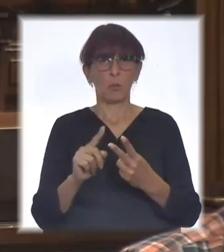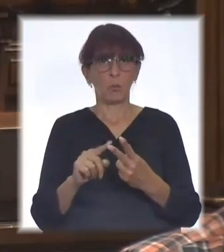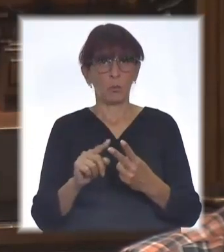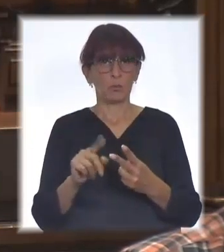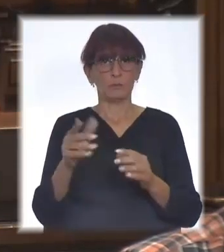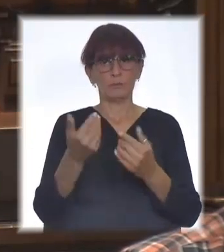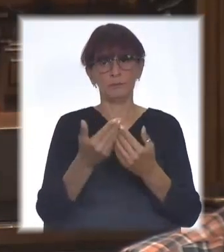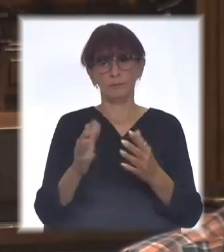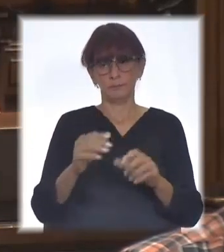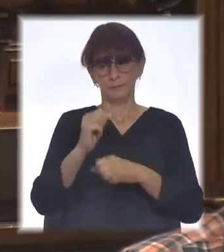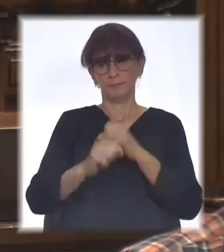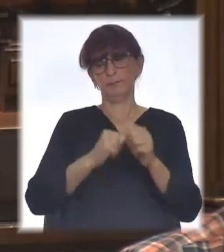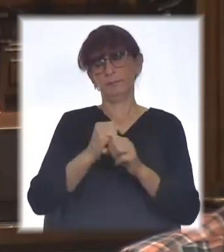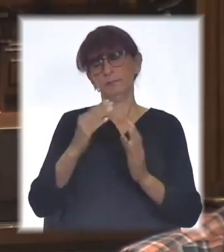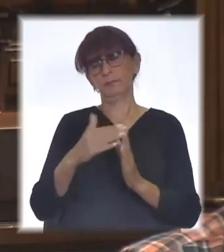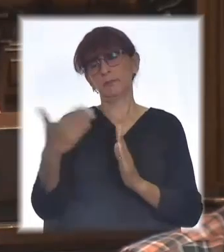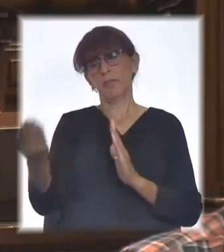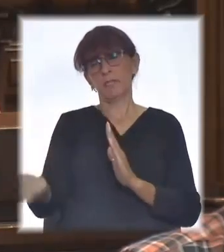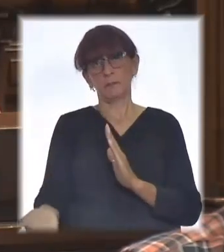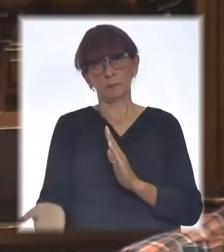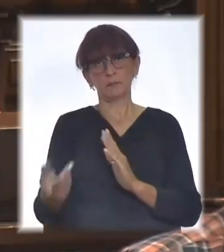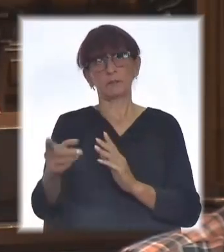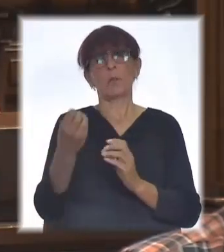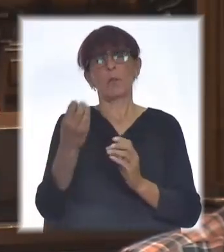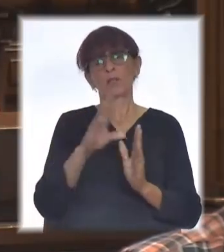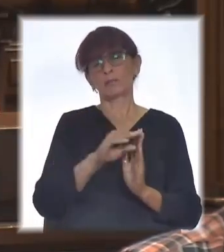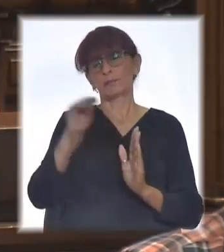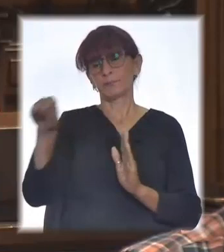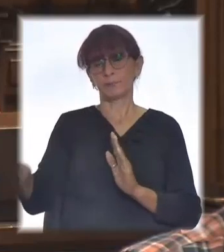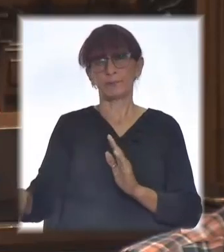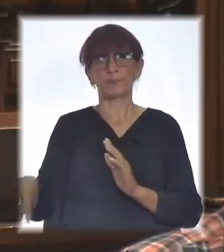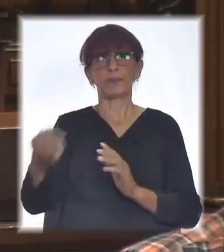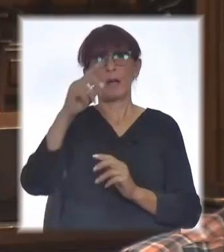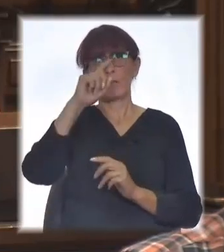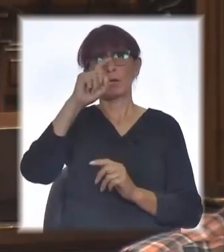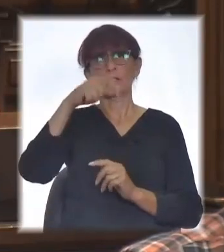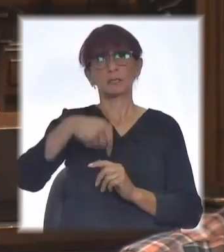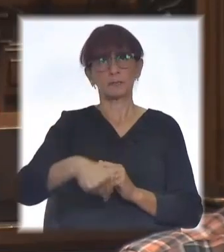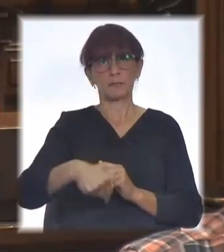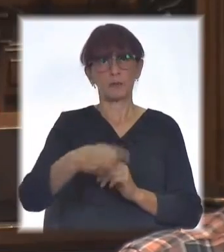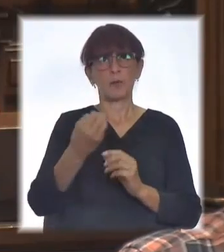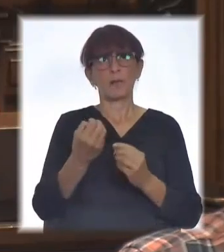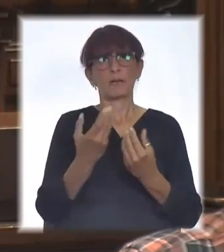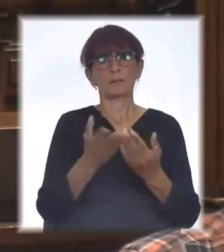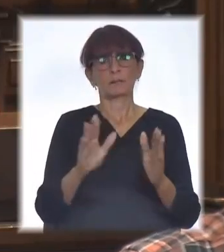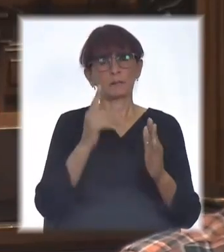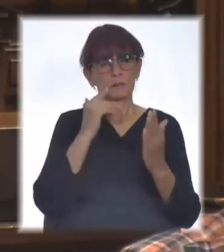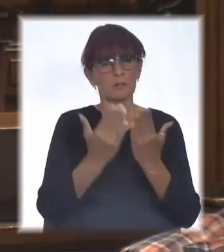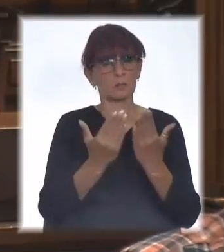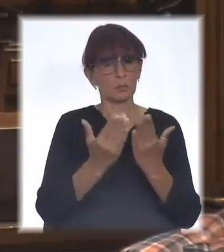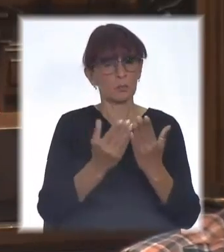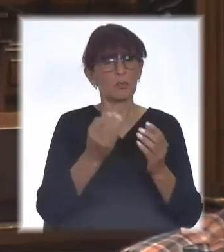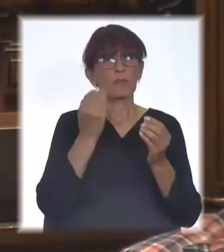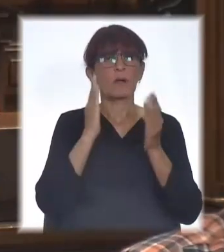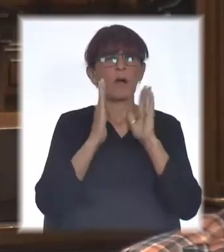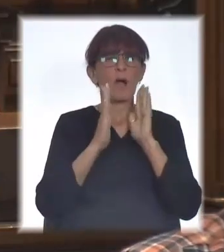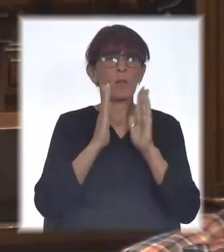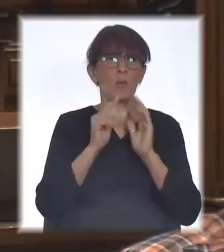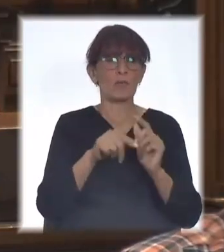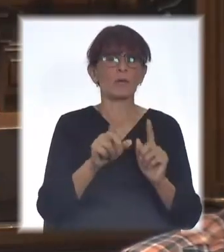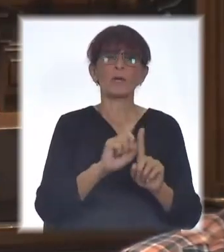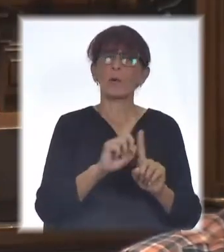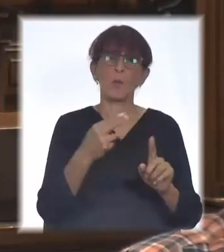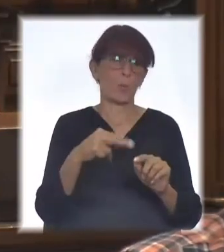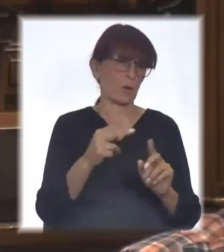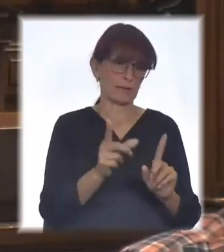algunos años más tarde cuando se traslada a montevideo para iniciar estudios de abogacía que nunca